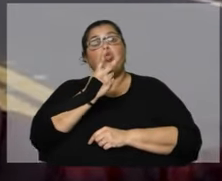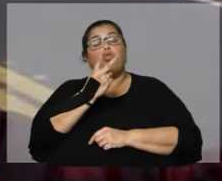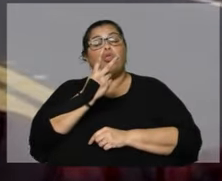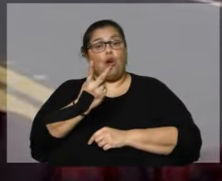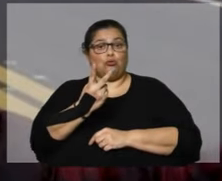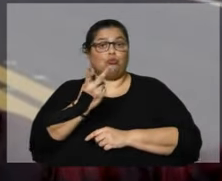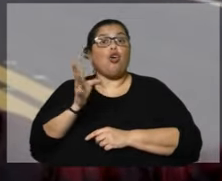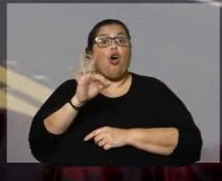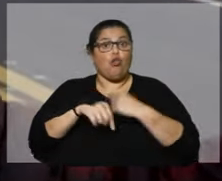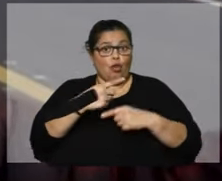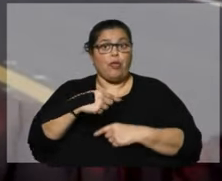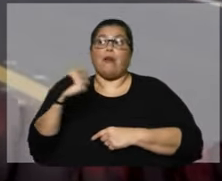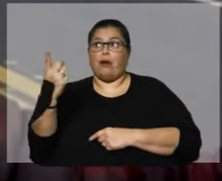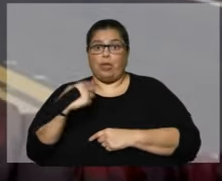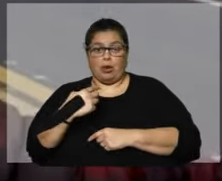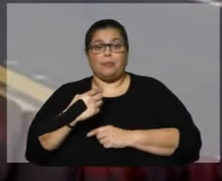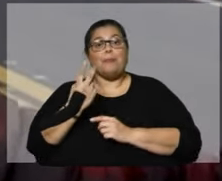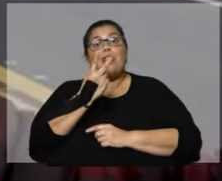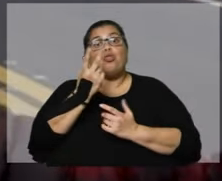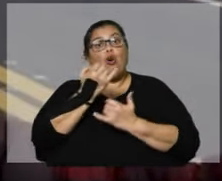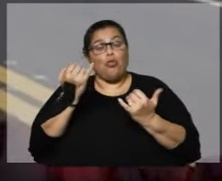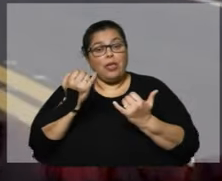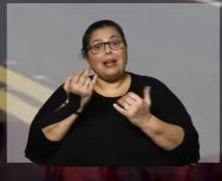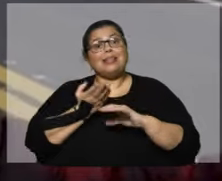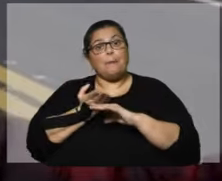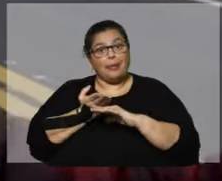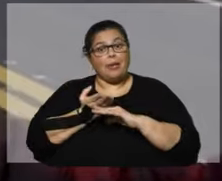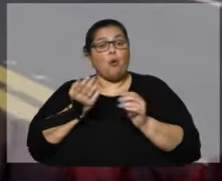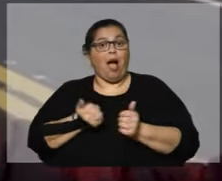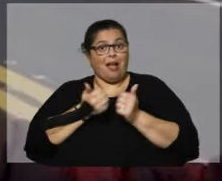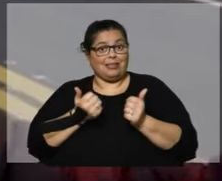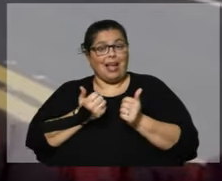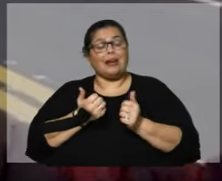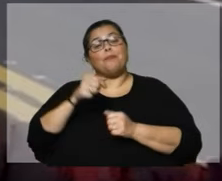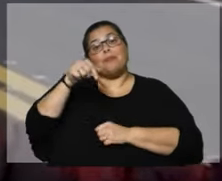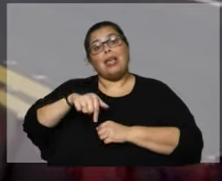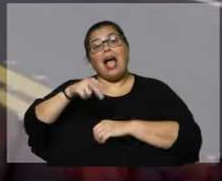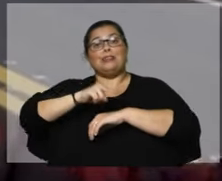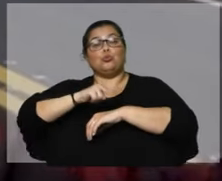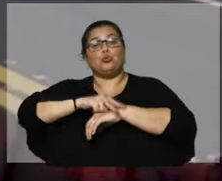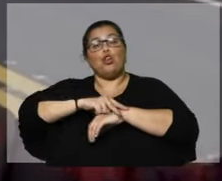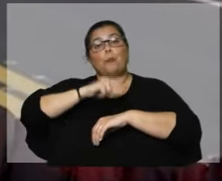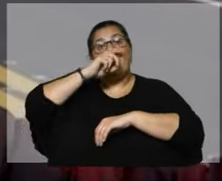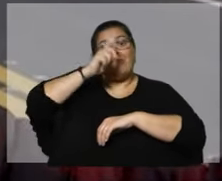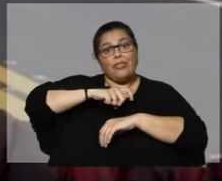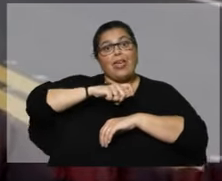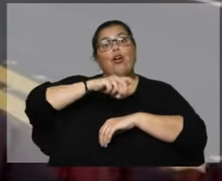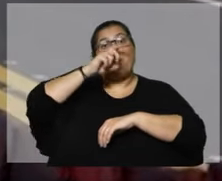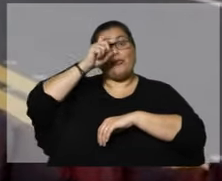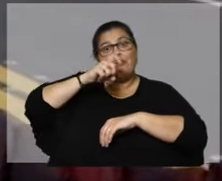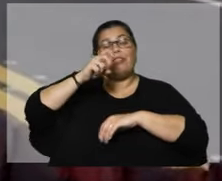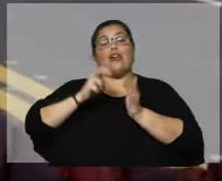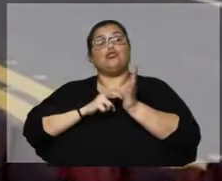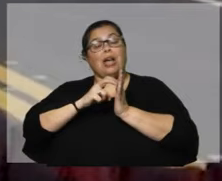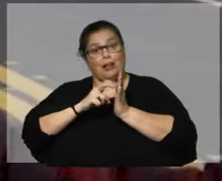una frecuencia de vuelta a Asunción. Dos días de la semana solicitado poder hacer Asunción Montevideo, Montevideo Salto, Salto Montevideo, Montevideo